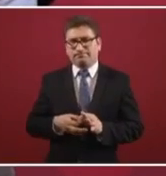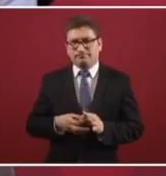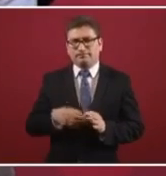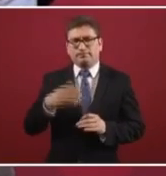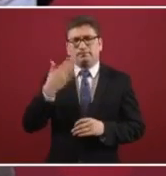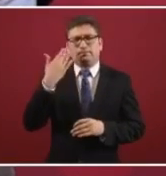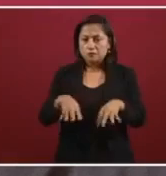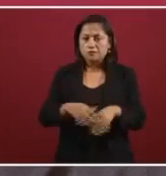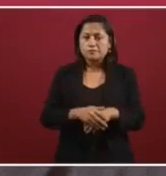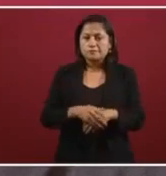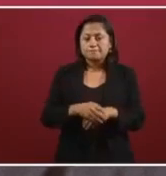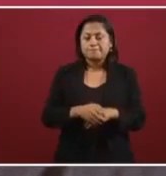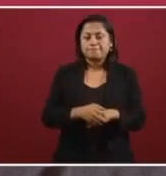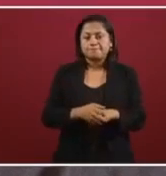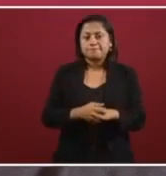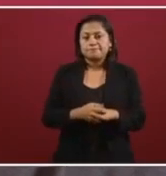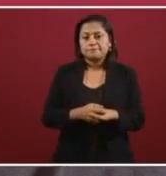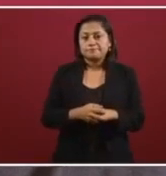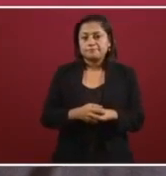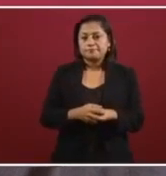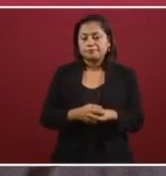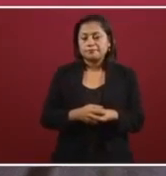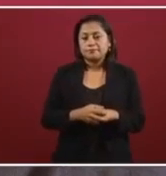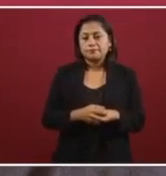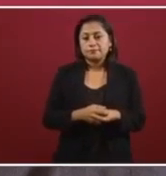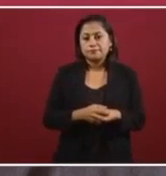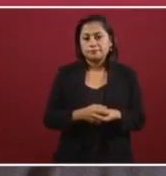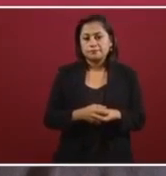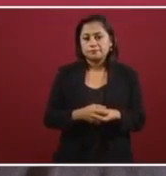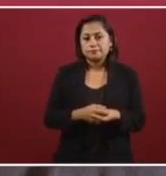para conocer los hechos. No hay